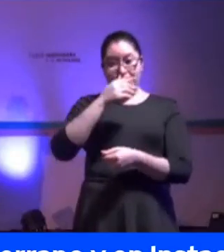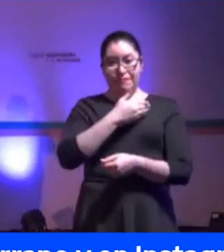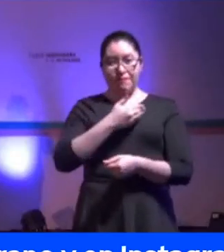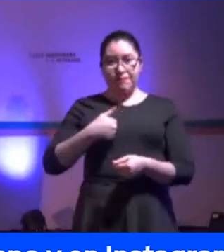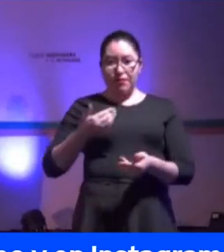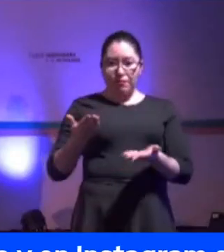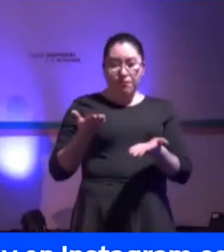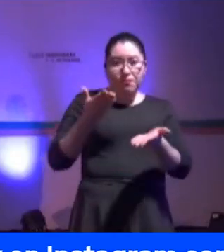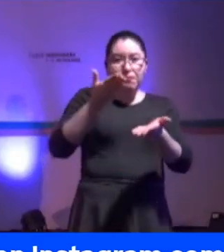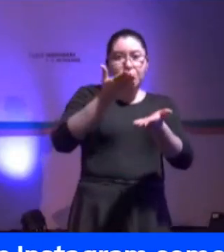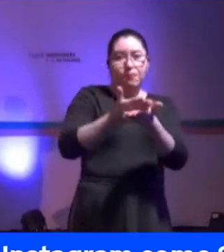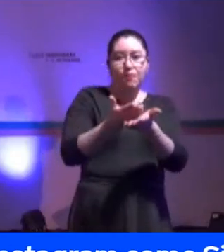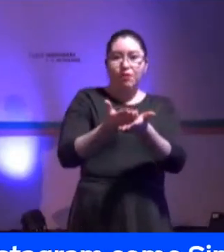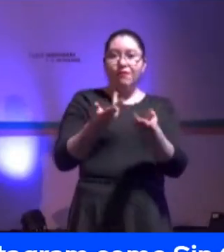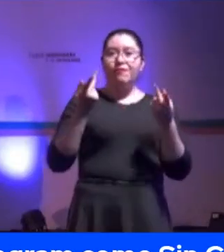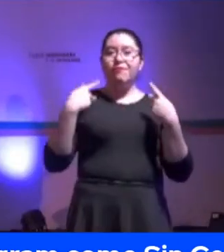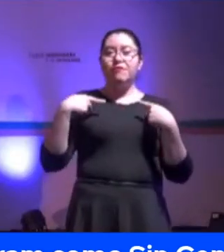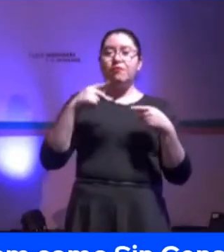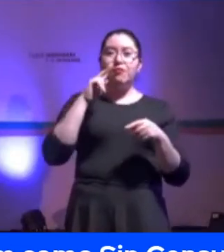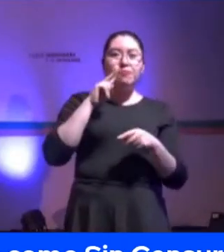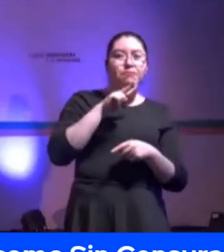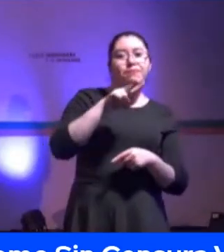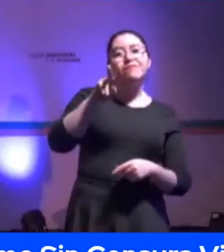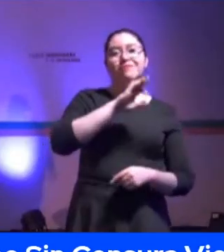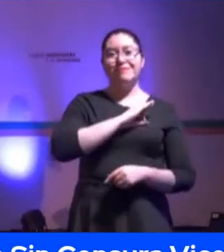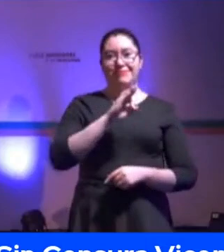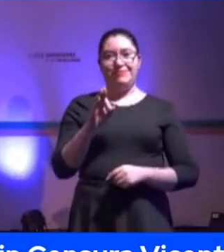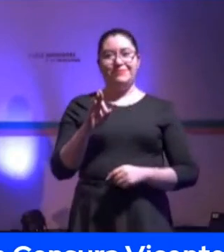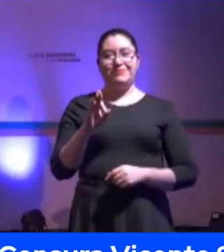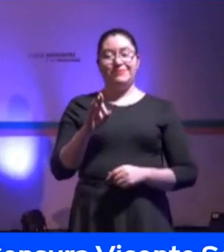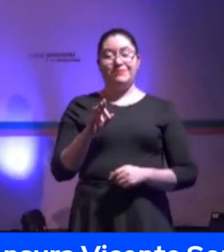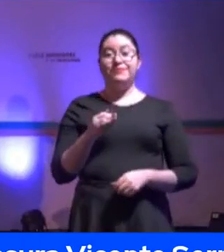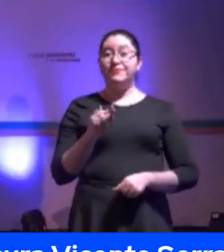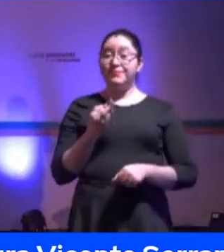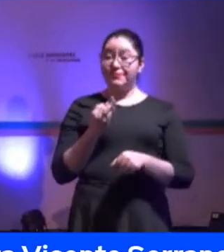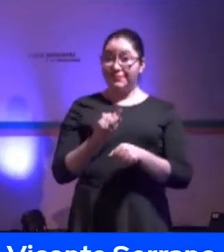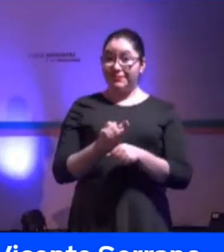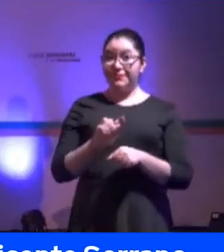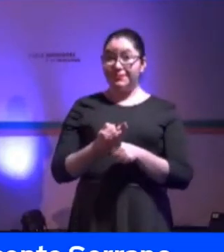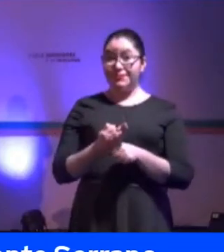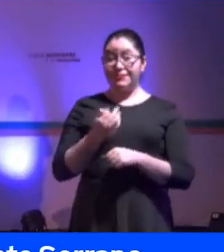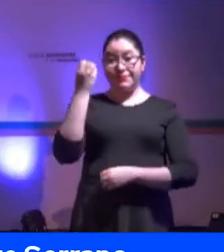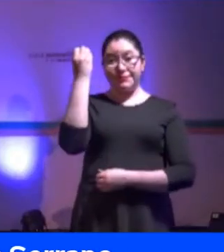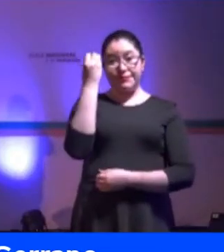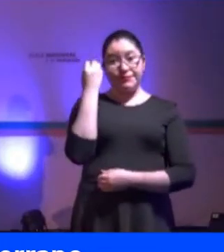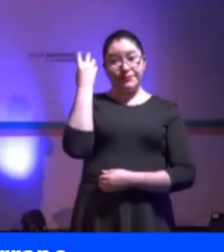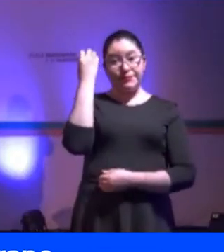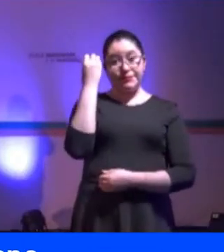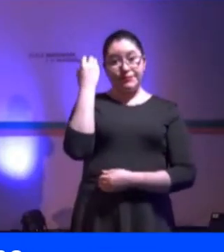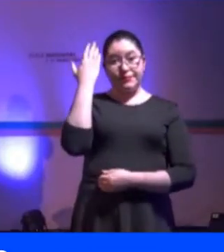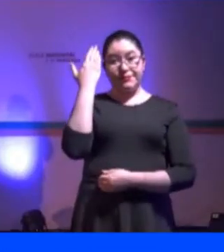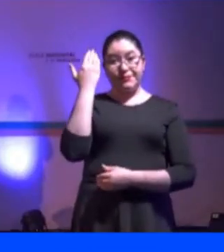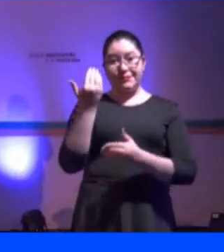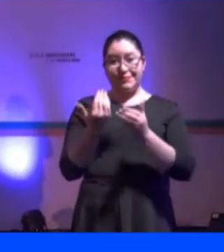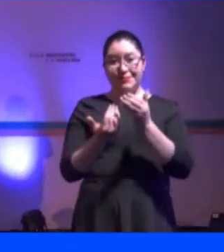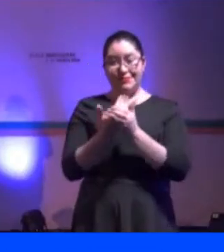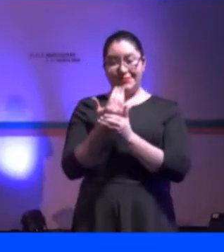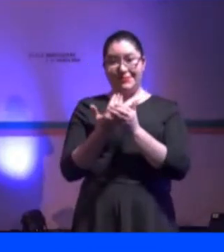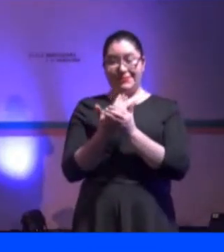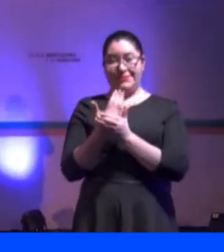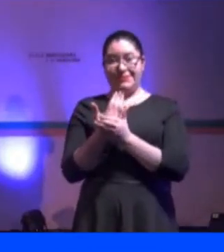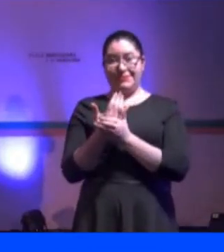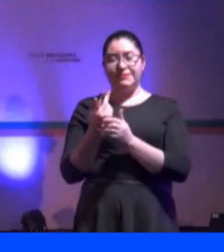presidencial hacia las audiencias. Y hoy la conferencia mañanera se ha vuelto